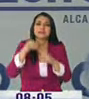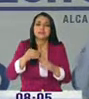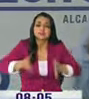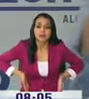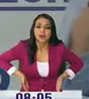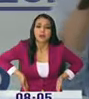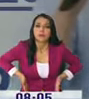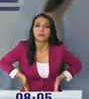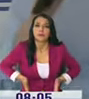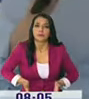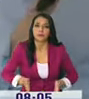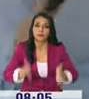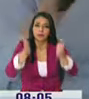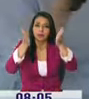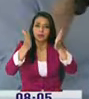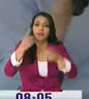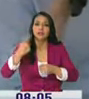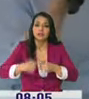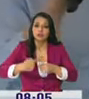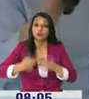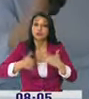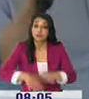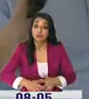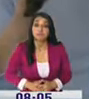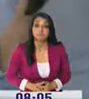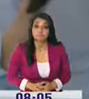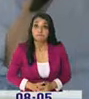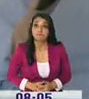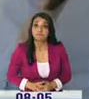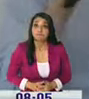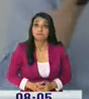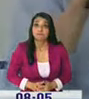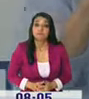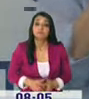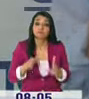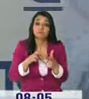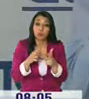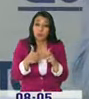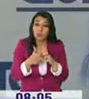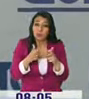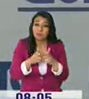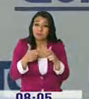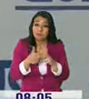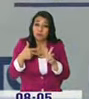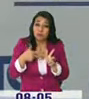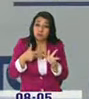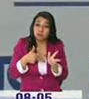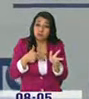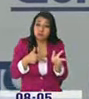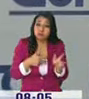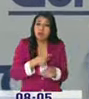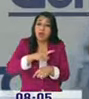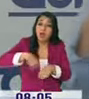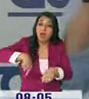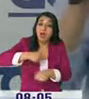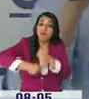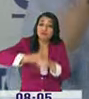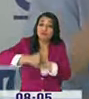viales del Distrito Metropolitano de Quito. Va a resolver un problema de tráfico que durante años ha